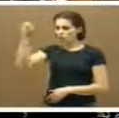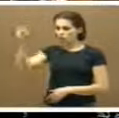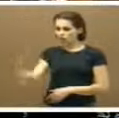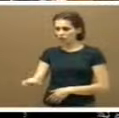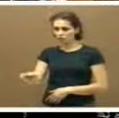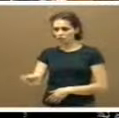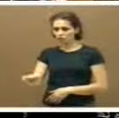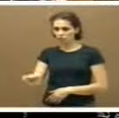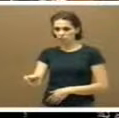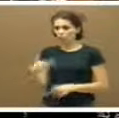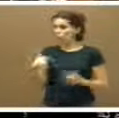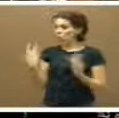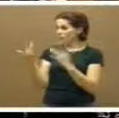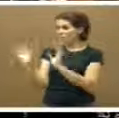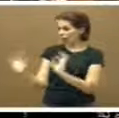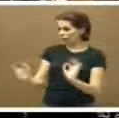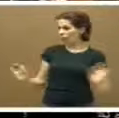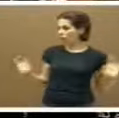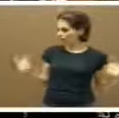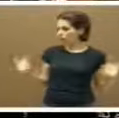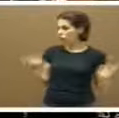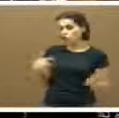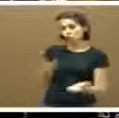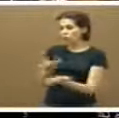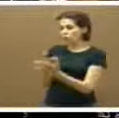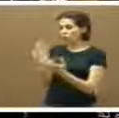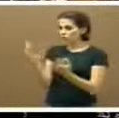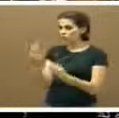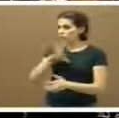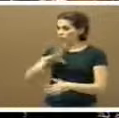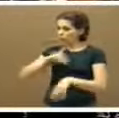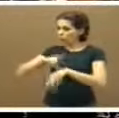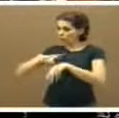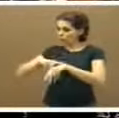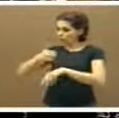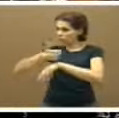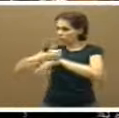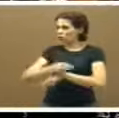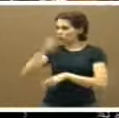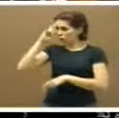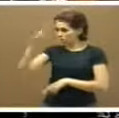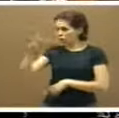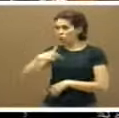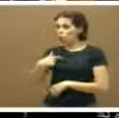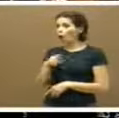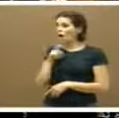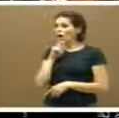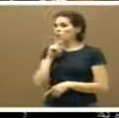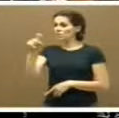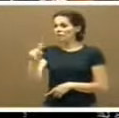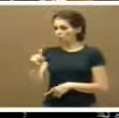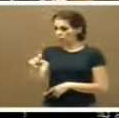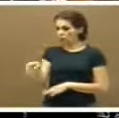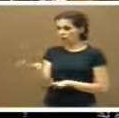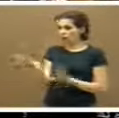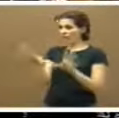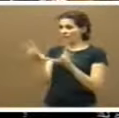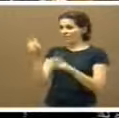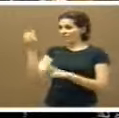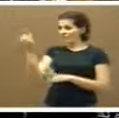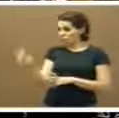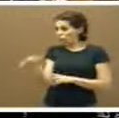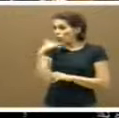Señorías, no tengo ninguna prisa. Es que le pedí que respetáramos los tiempos y lo que he hecho es avisarle cuando le quedaban diez segundos